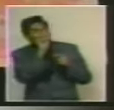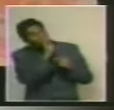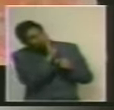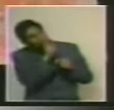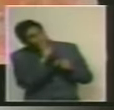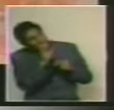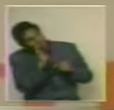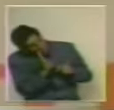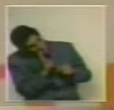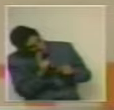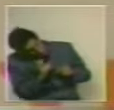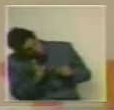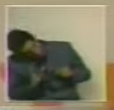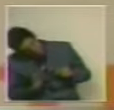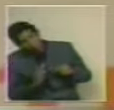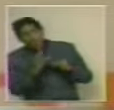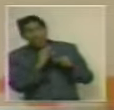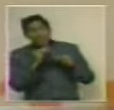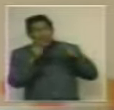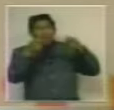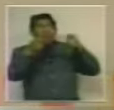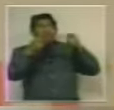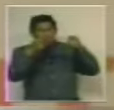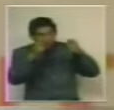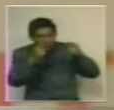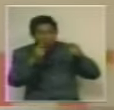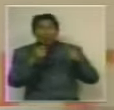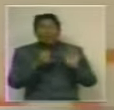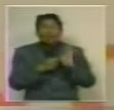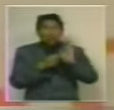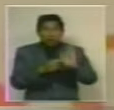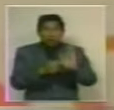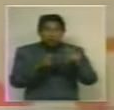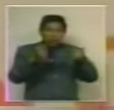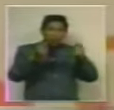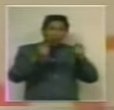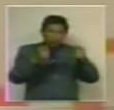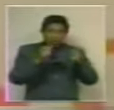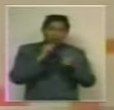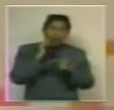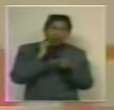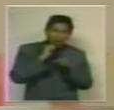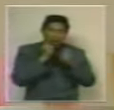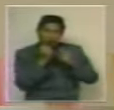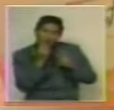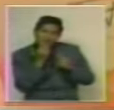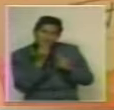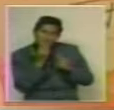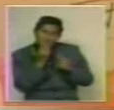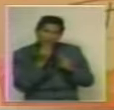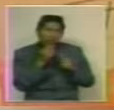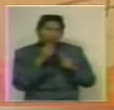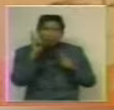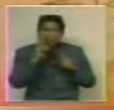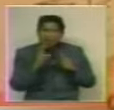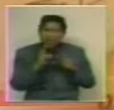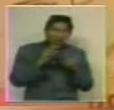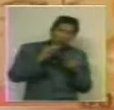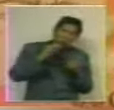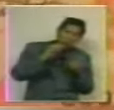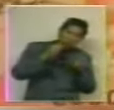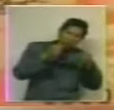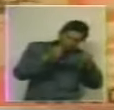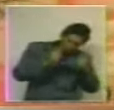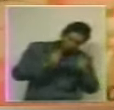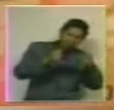BCB y sobresale nítidamente, presentando un efecto de cambio de color verde a magneta que es apreciable al